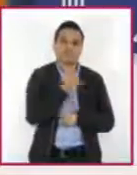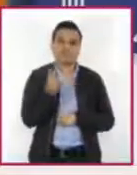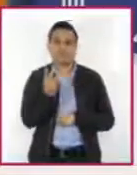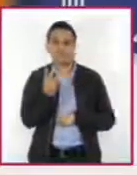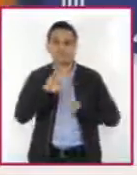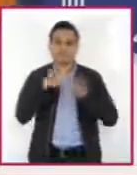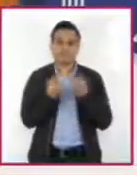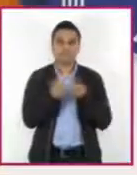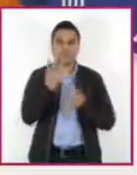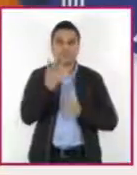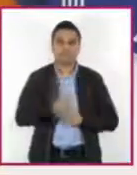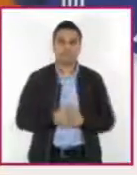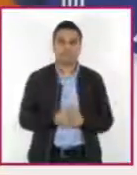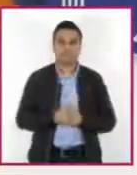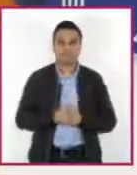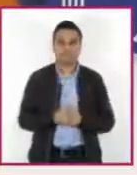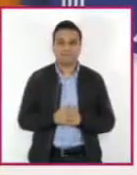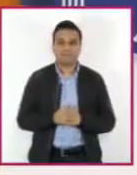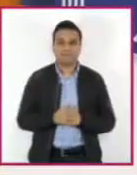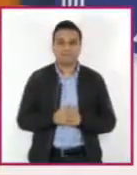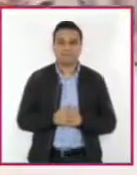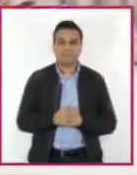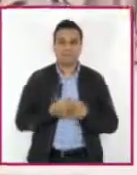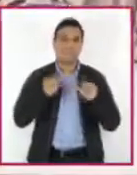dos, tres, cuatro. Te salvaste.